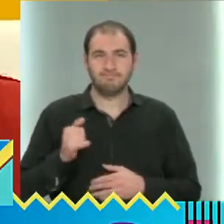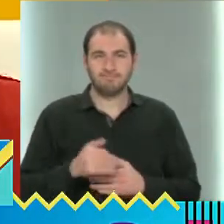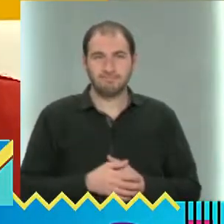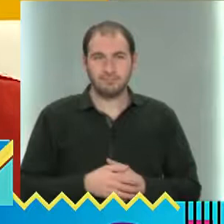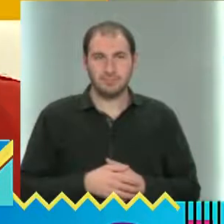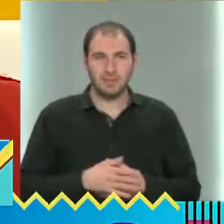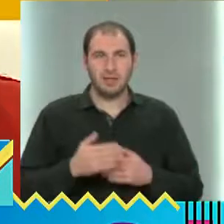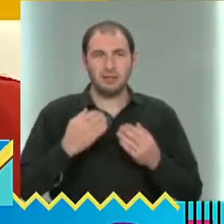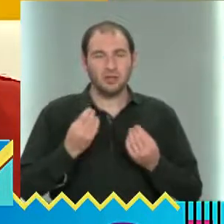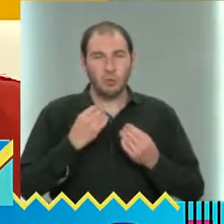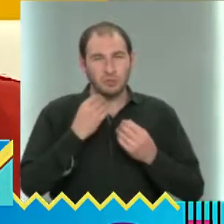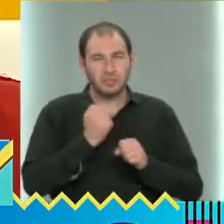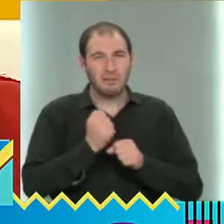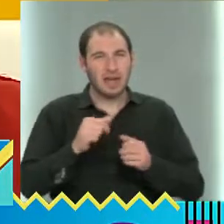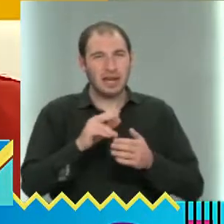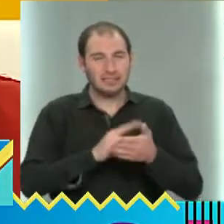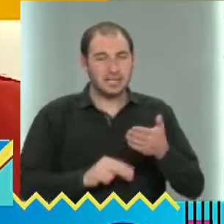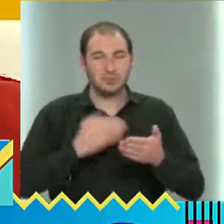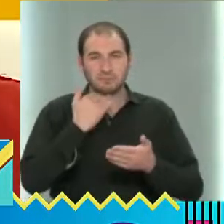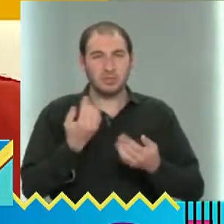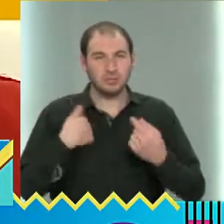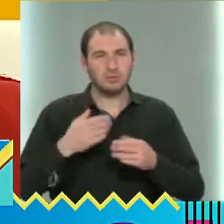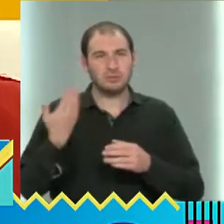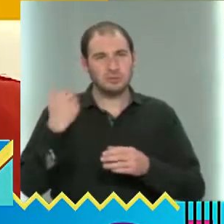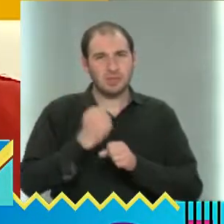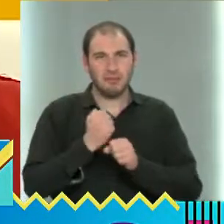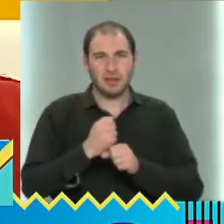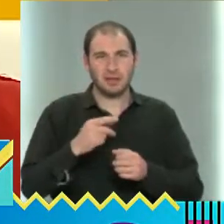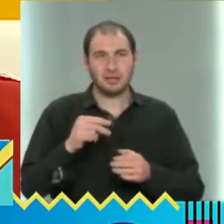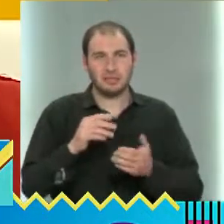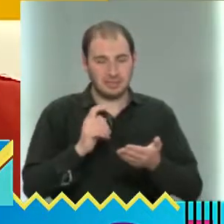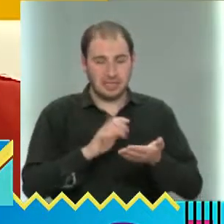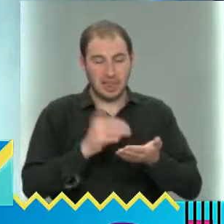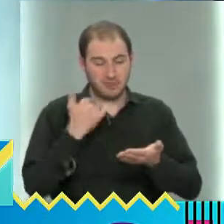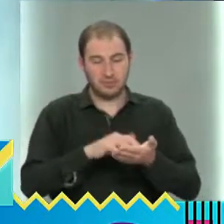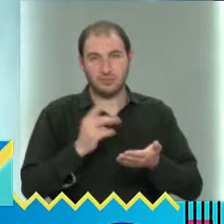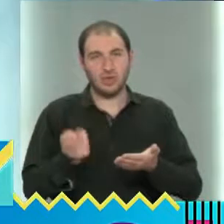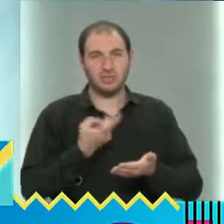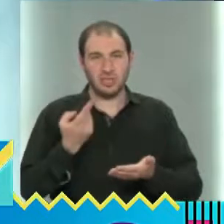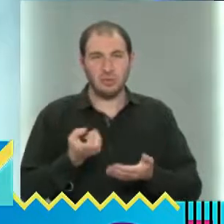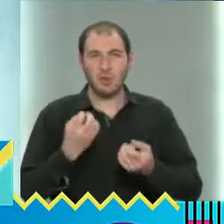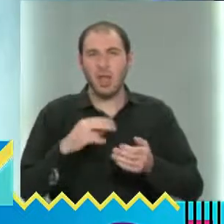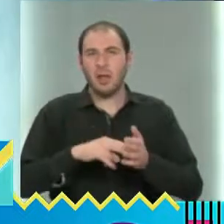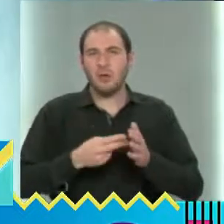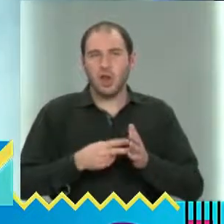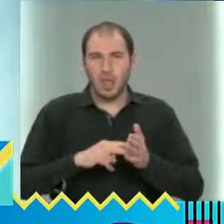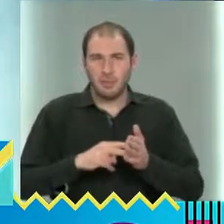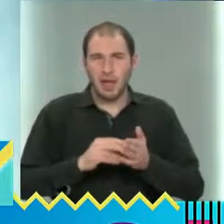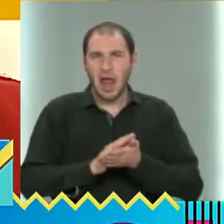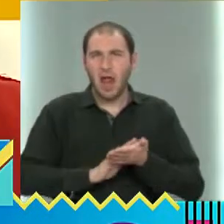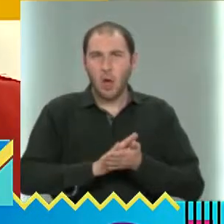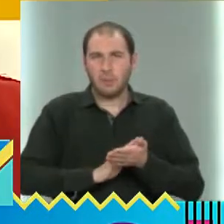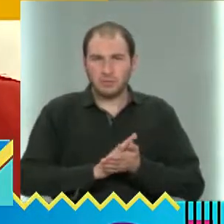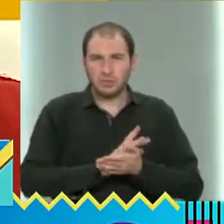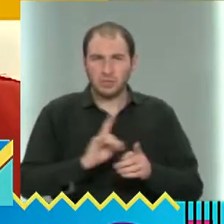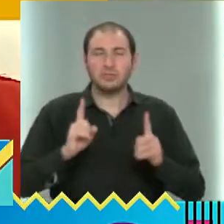no sé cómo trabajarán literatura, pero como yo la trabajaba no te va a servir el teléfono. Porque no es un problema del argumento, que